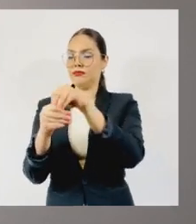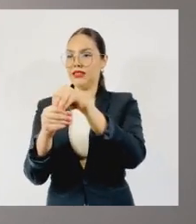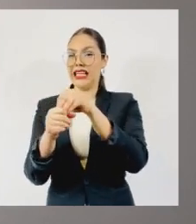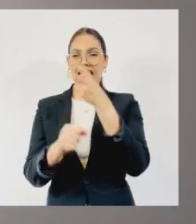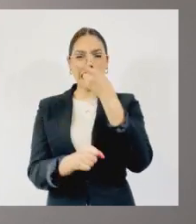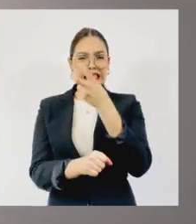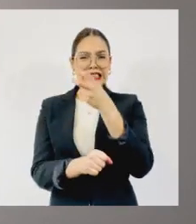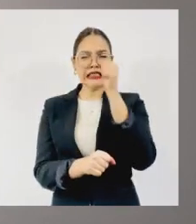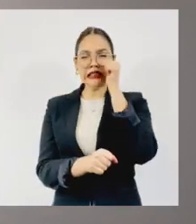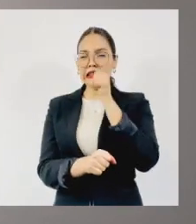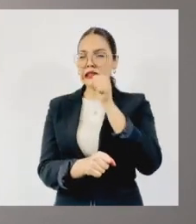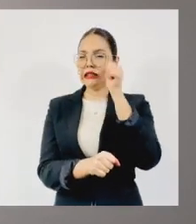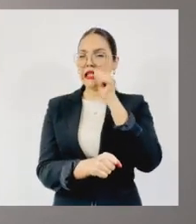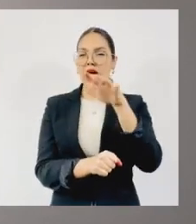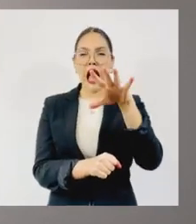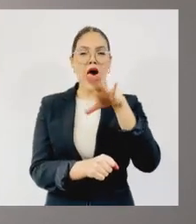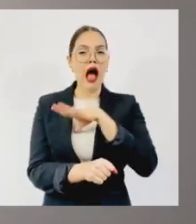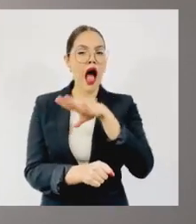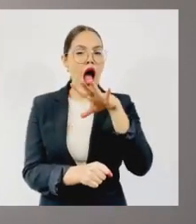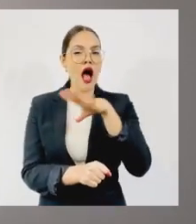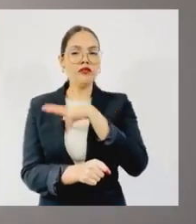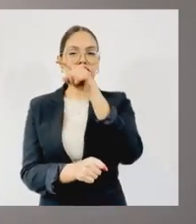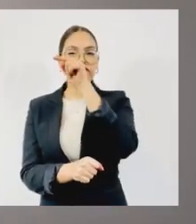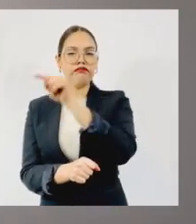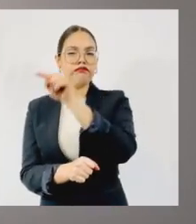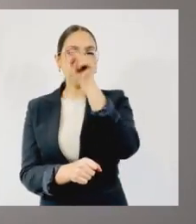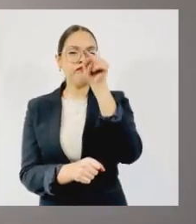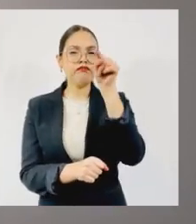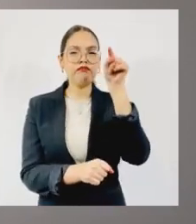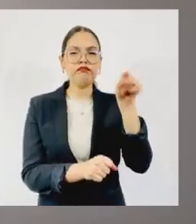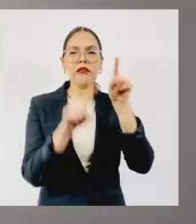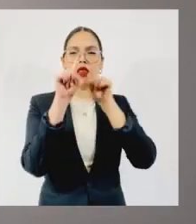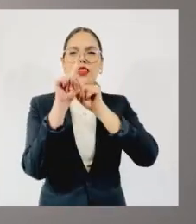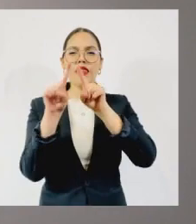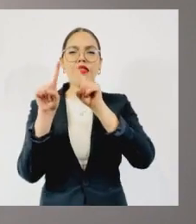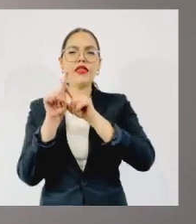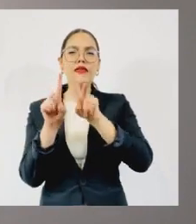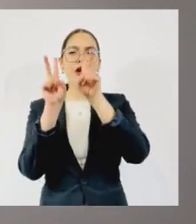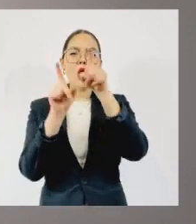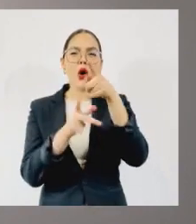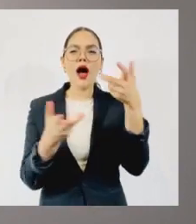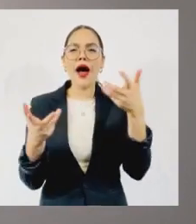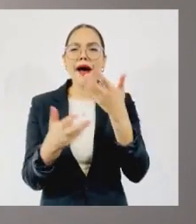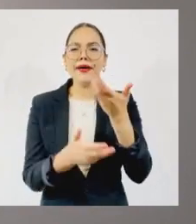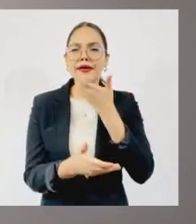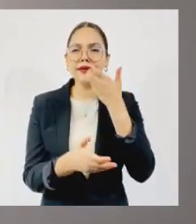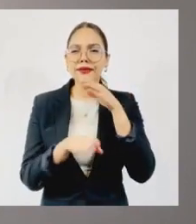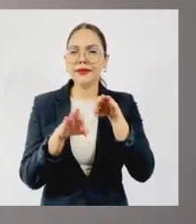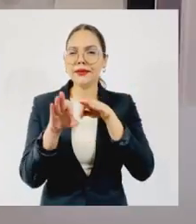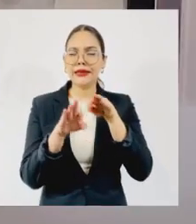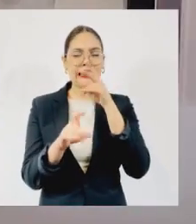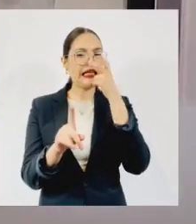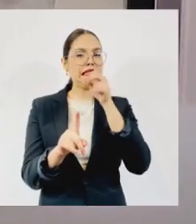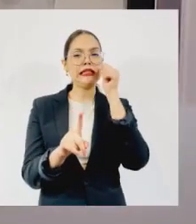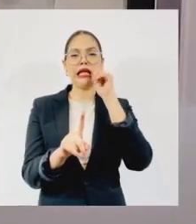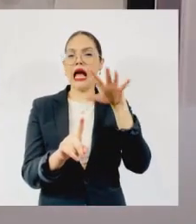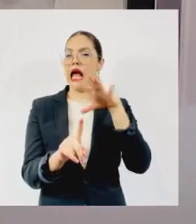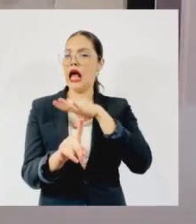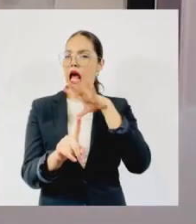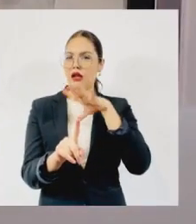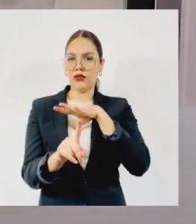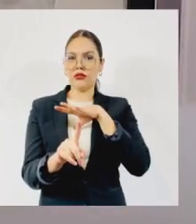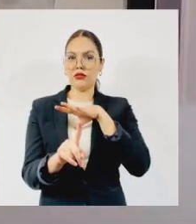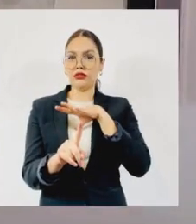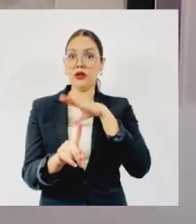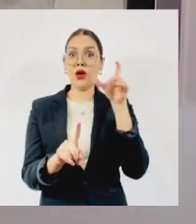siempre son y están permanentes en las posiciones en que ocupes. Y